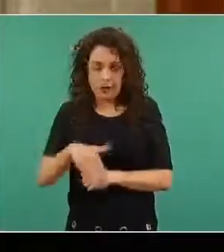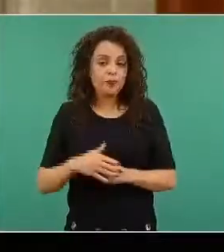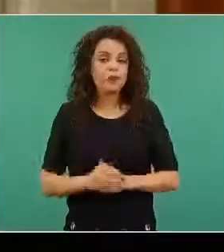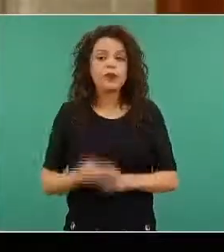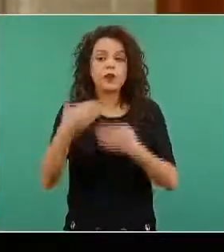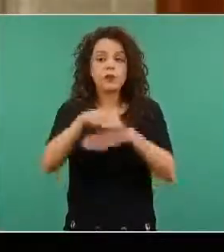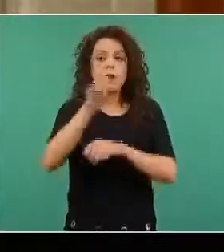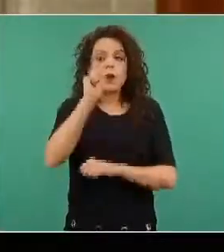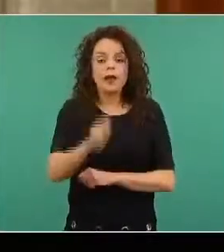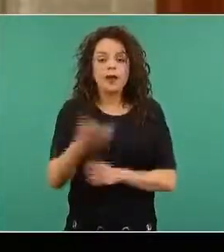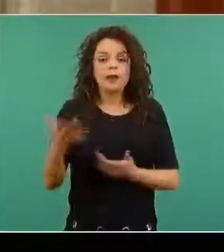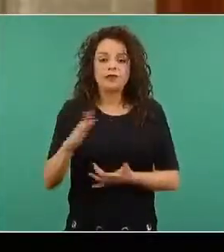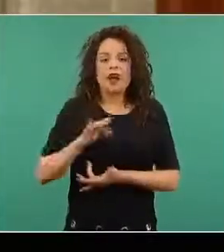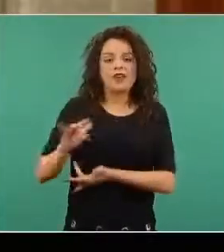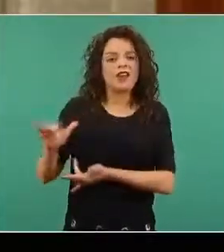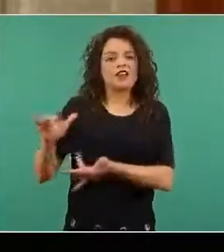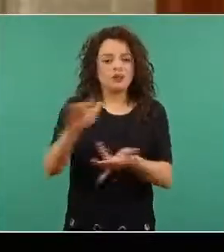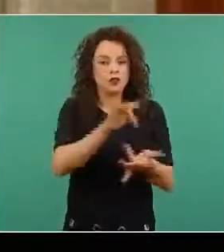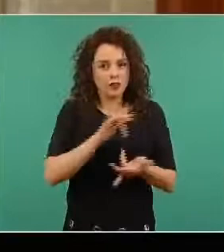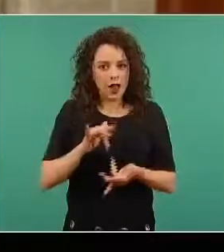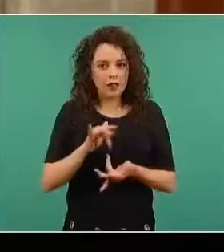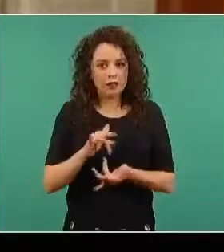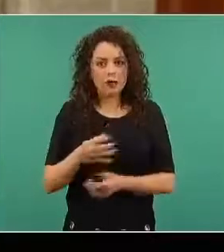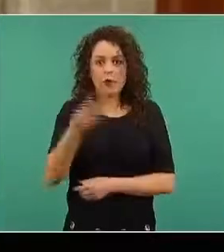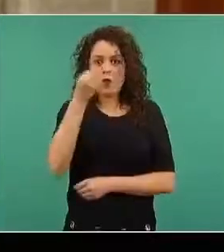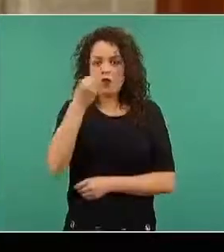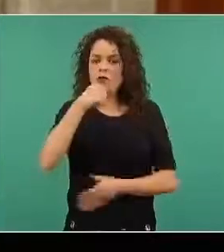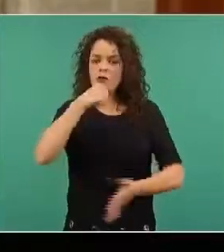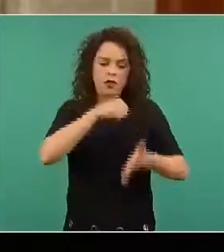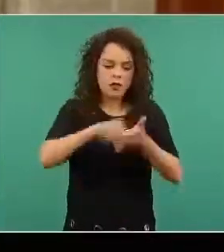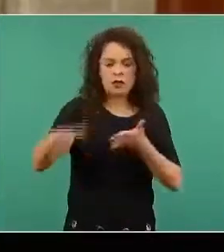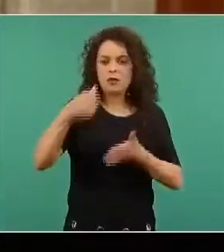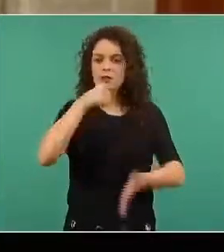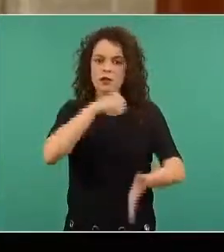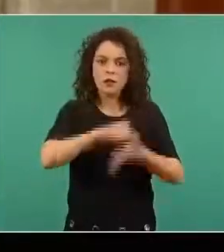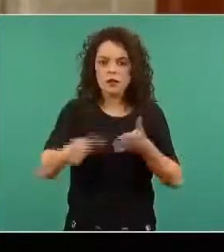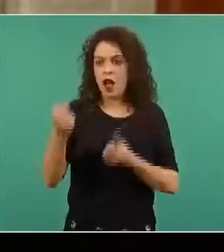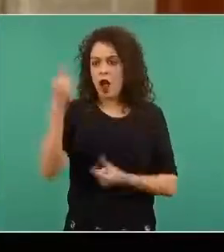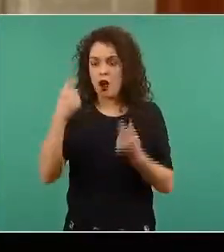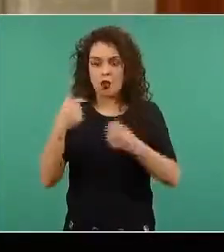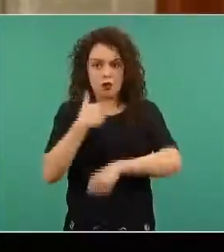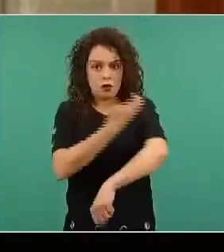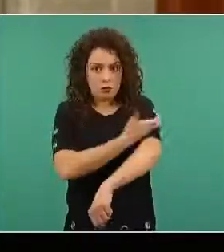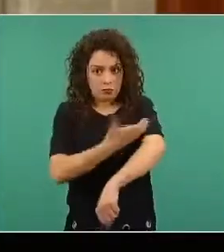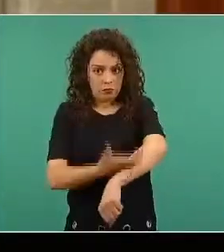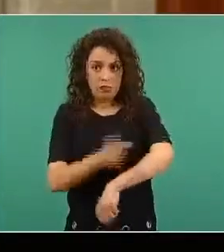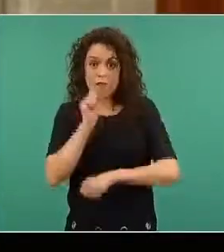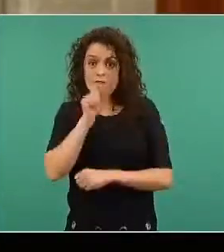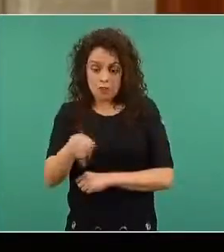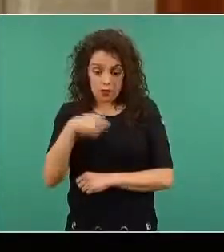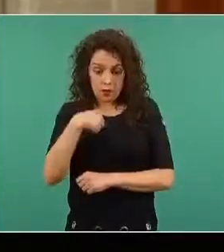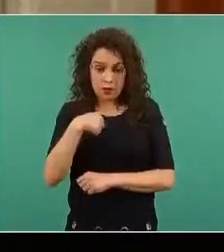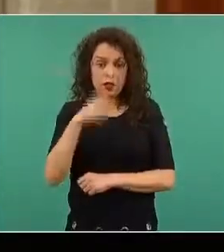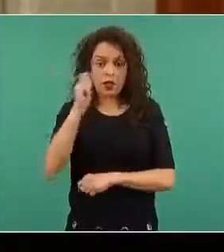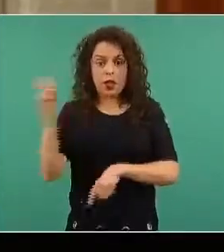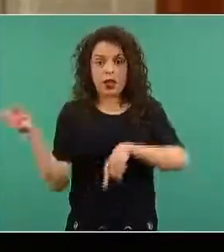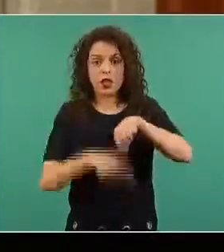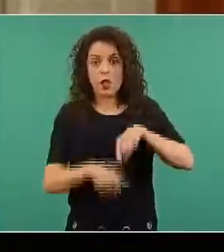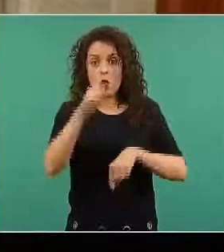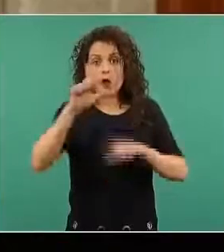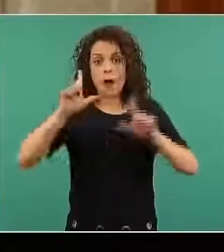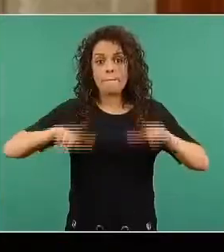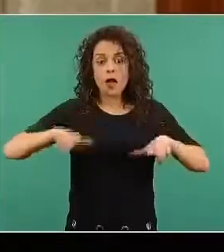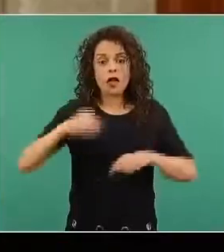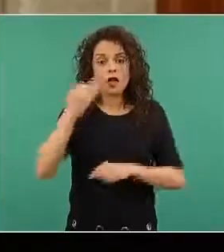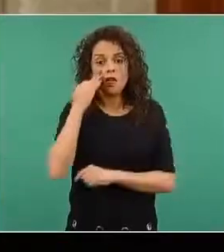las redes sociales, nos han estado censurando muchísimo algunos compañeros. En mi caso particular, me quitaron una página de